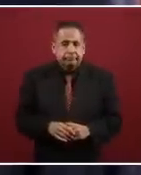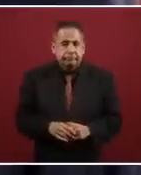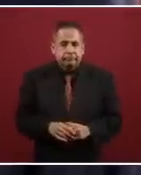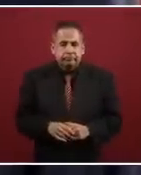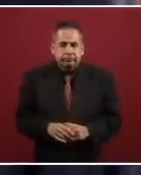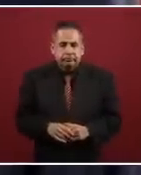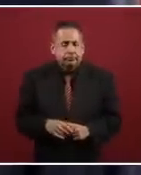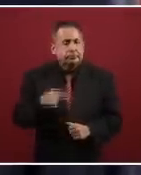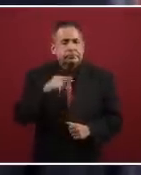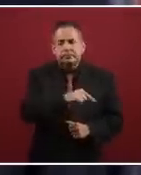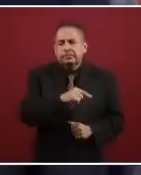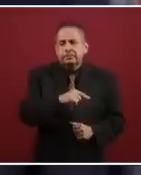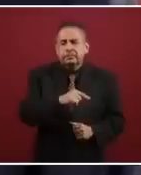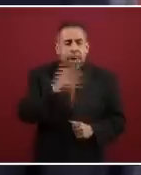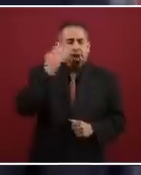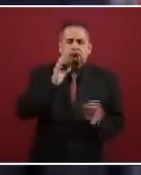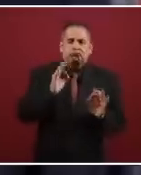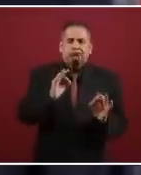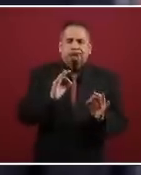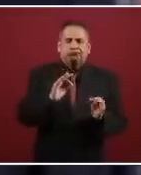Se echó a perder,